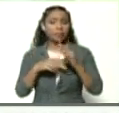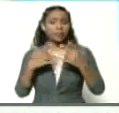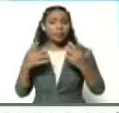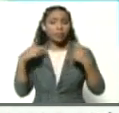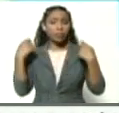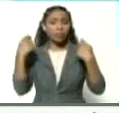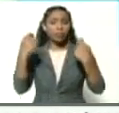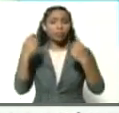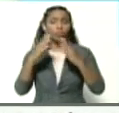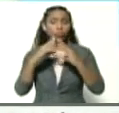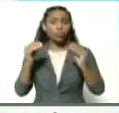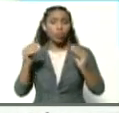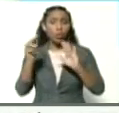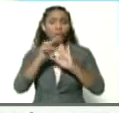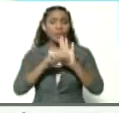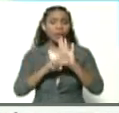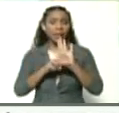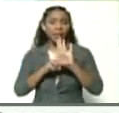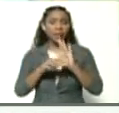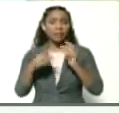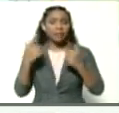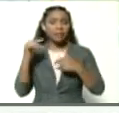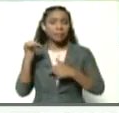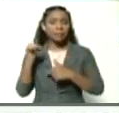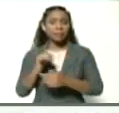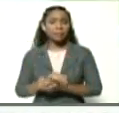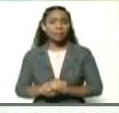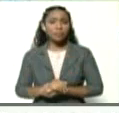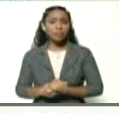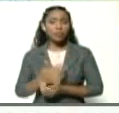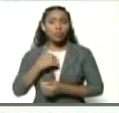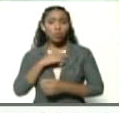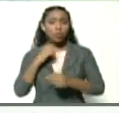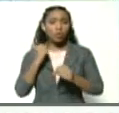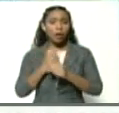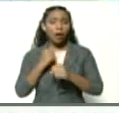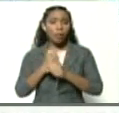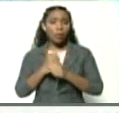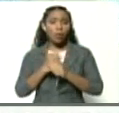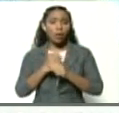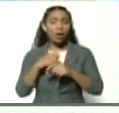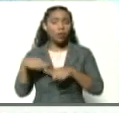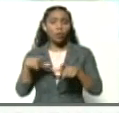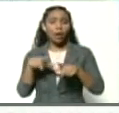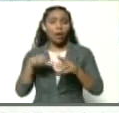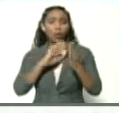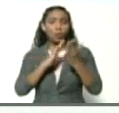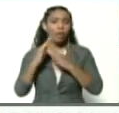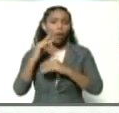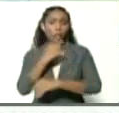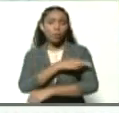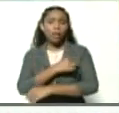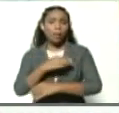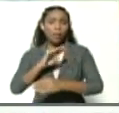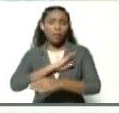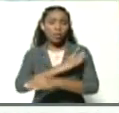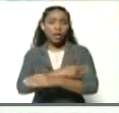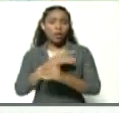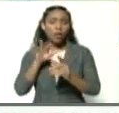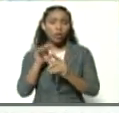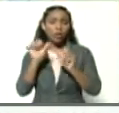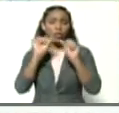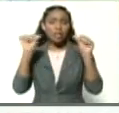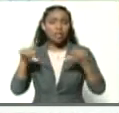popular, sino de todos los niveles de salud, incluyendo los hospitales. Estamos trabajando en áreas neurales y en algunos hospitales para fortalecer nuestro sistema de